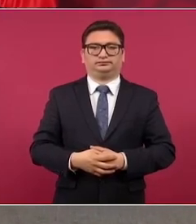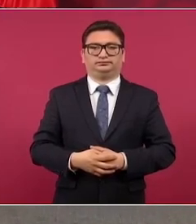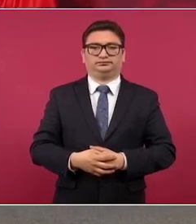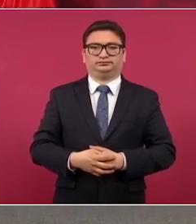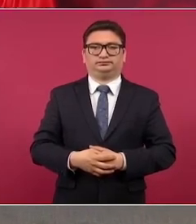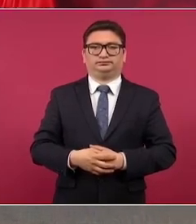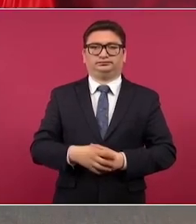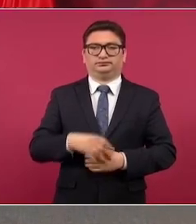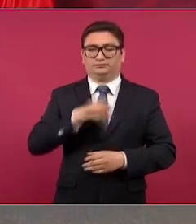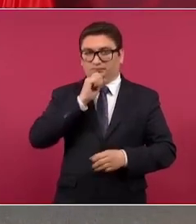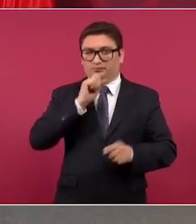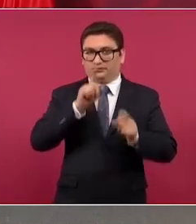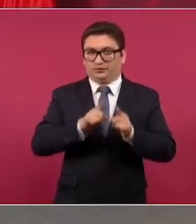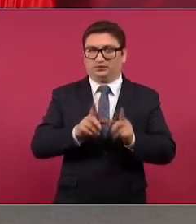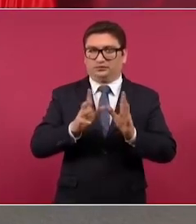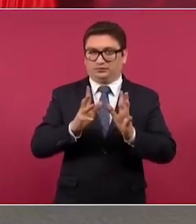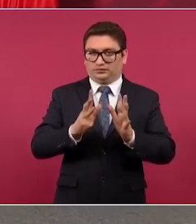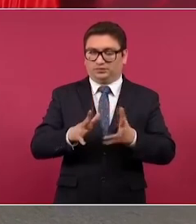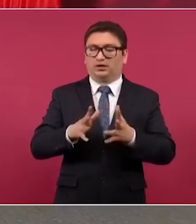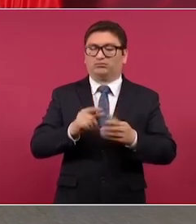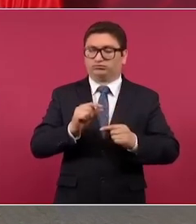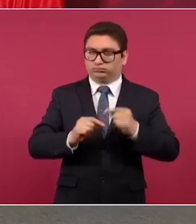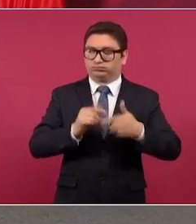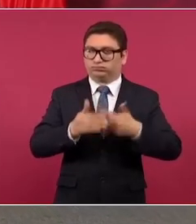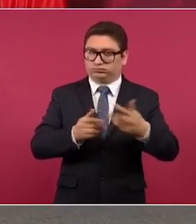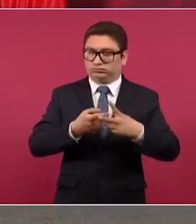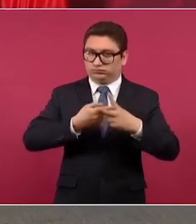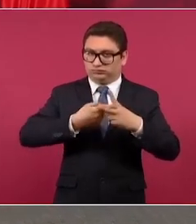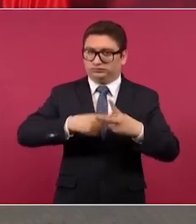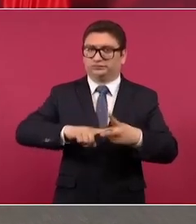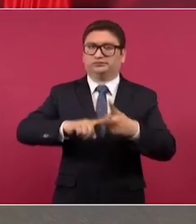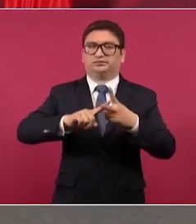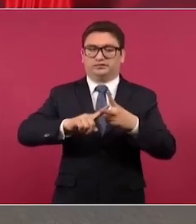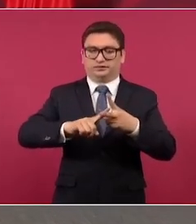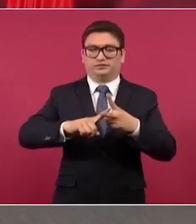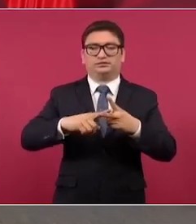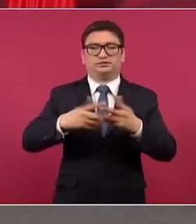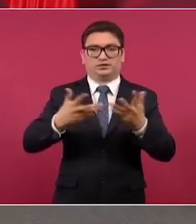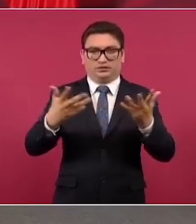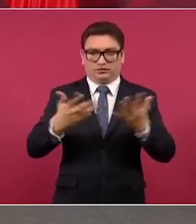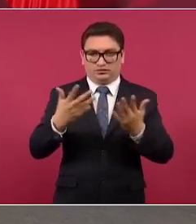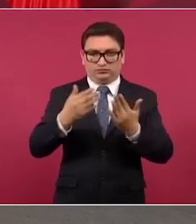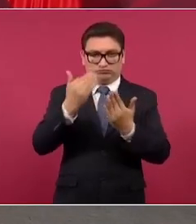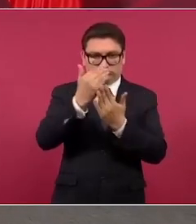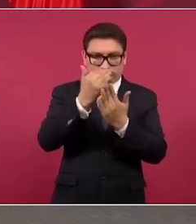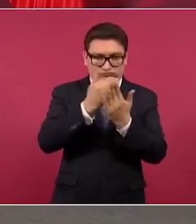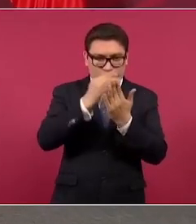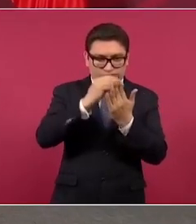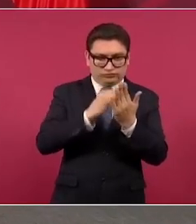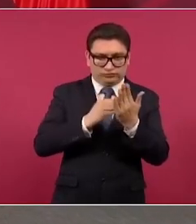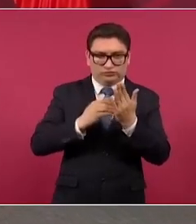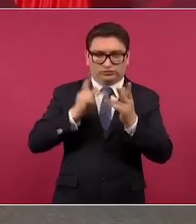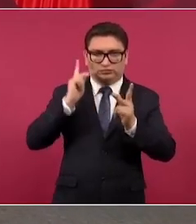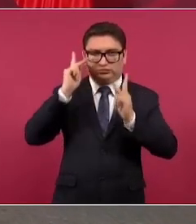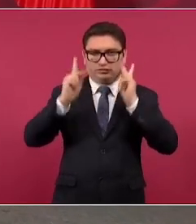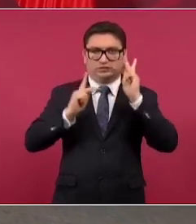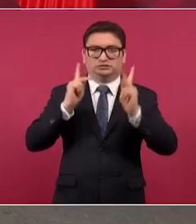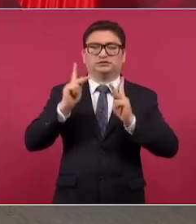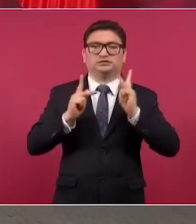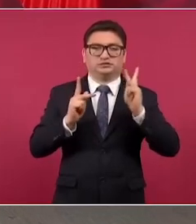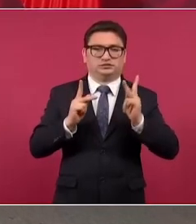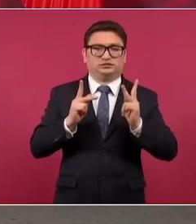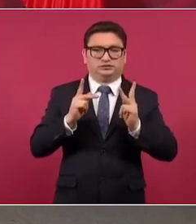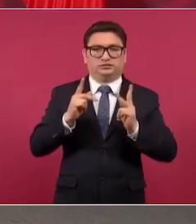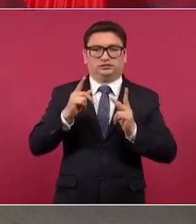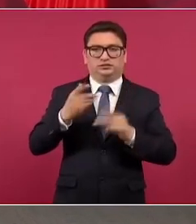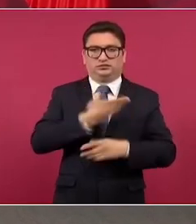ya se está empezando a elaborar la agenda de la visita